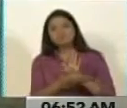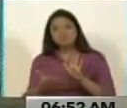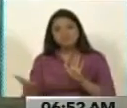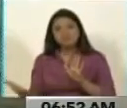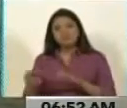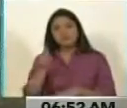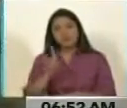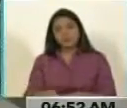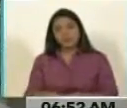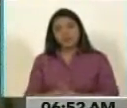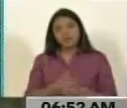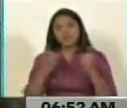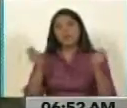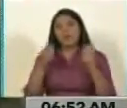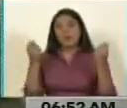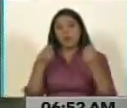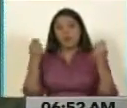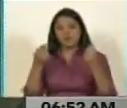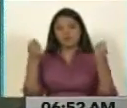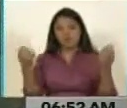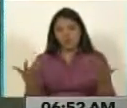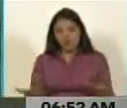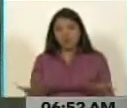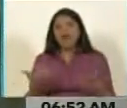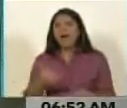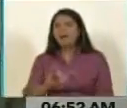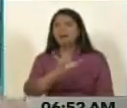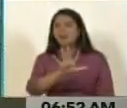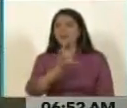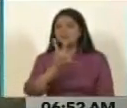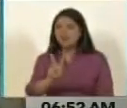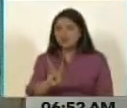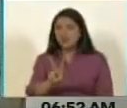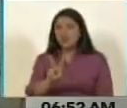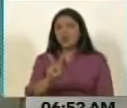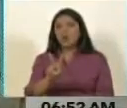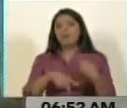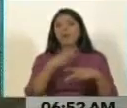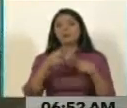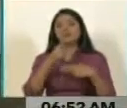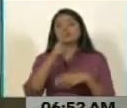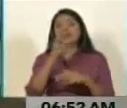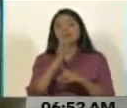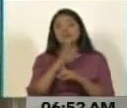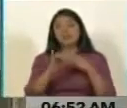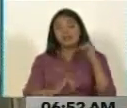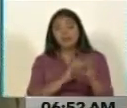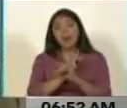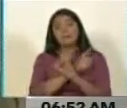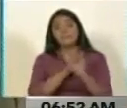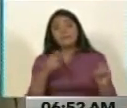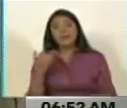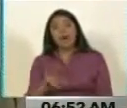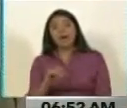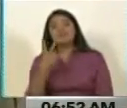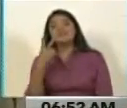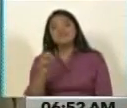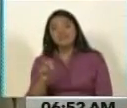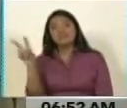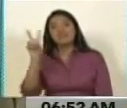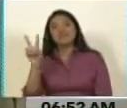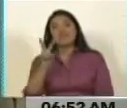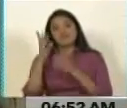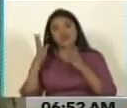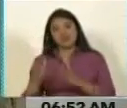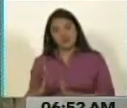espacio de promoción. Fíjate, de los vienen 52 programadores internacionales, pero hay 20 programadores venezolanos a